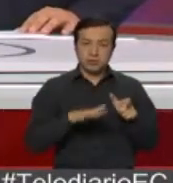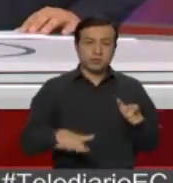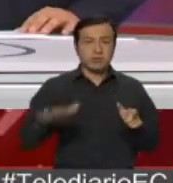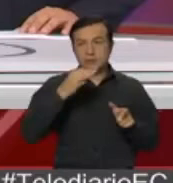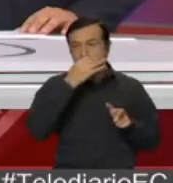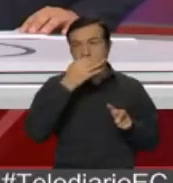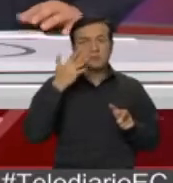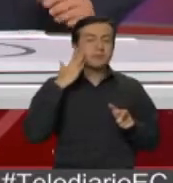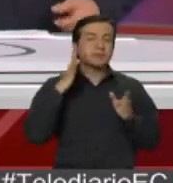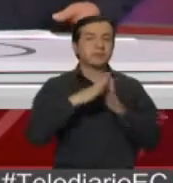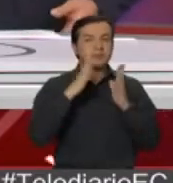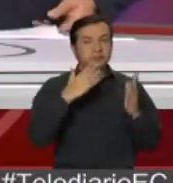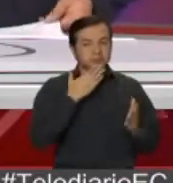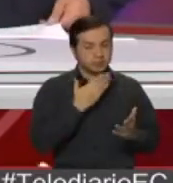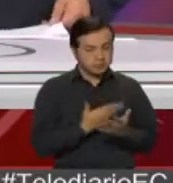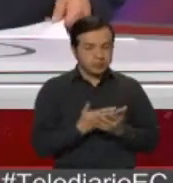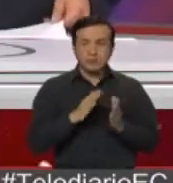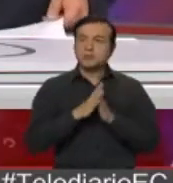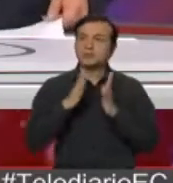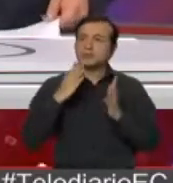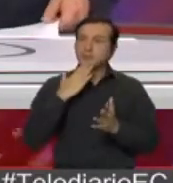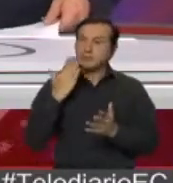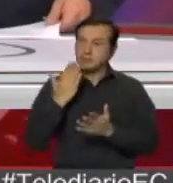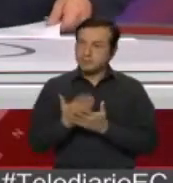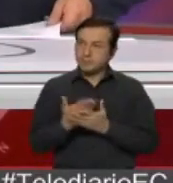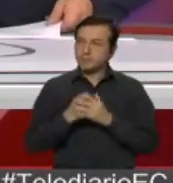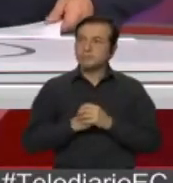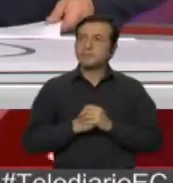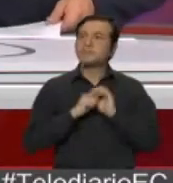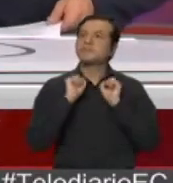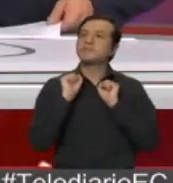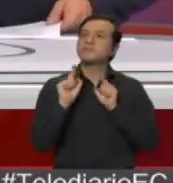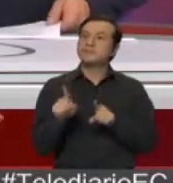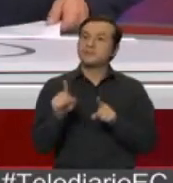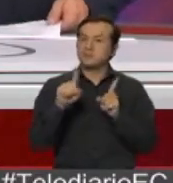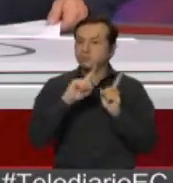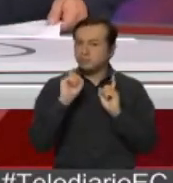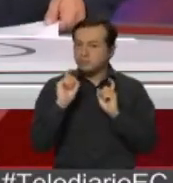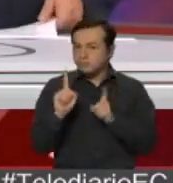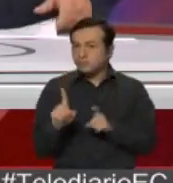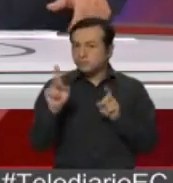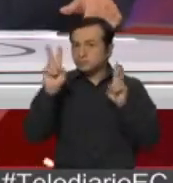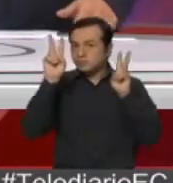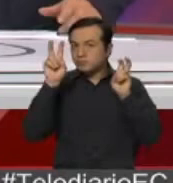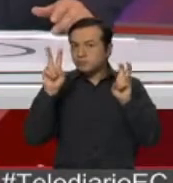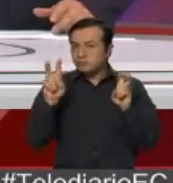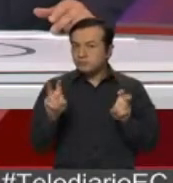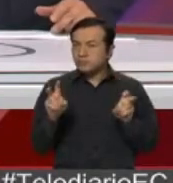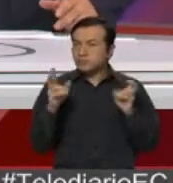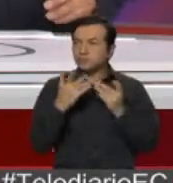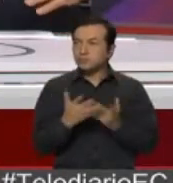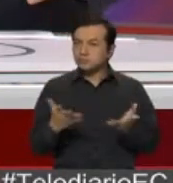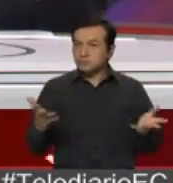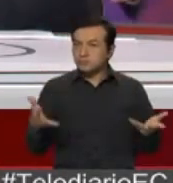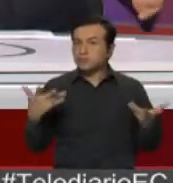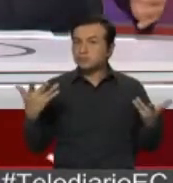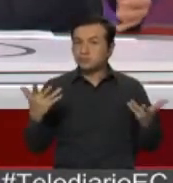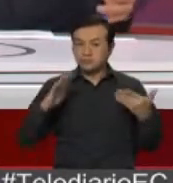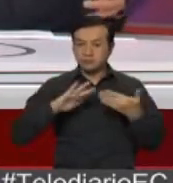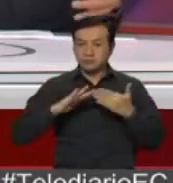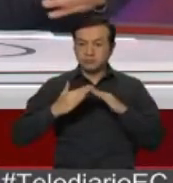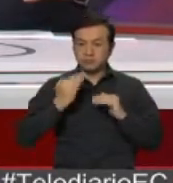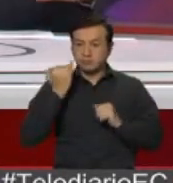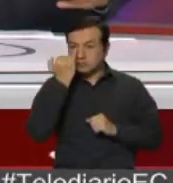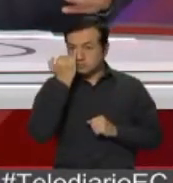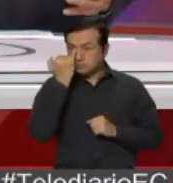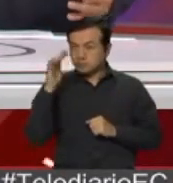Amazonía. Muchas gracias. Muchas gracias. Muy gentil, ministro. Bueno, ¿qué información se tiene sobre estas cifras de comunidades